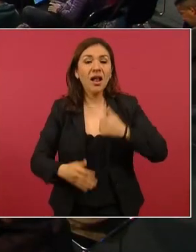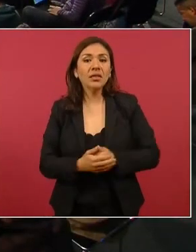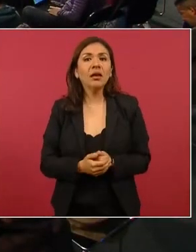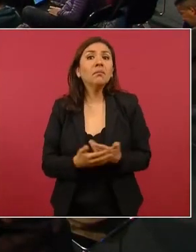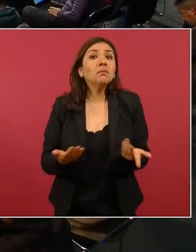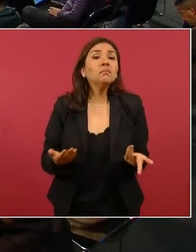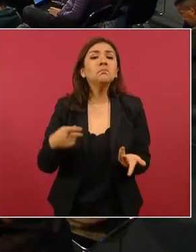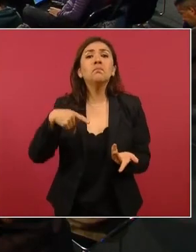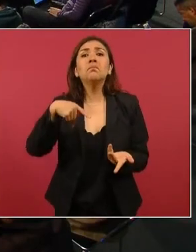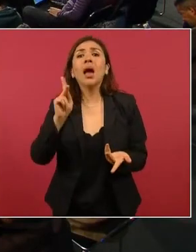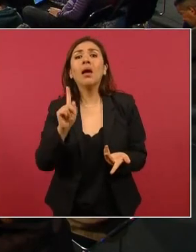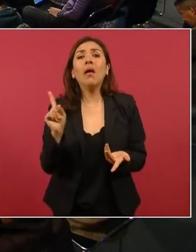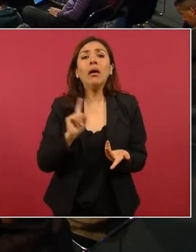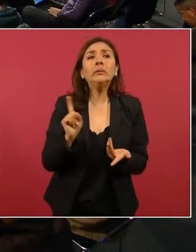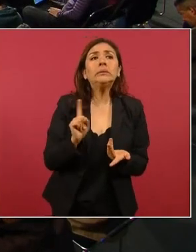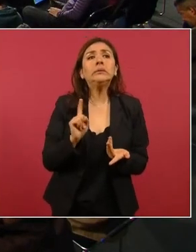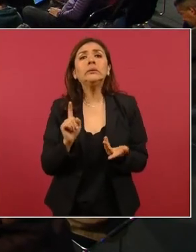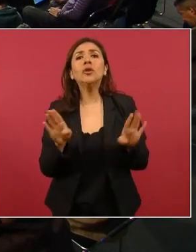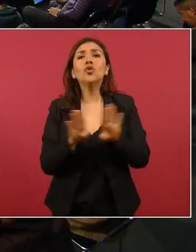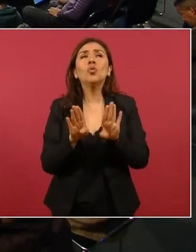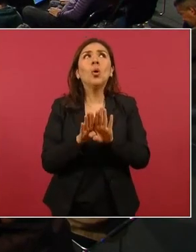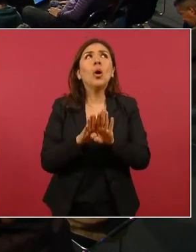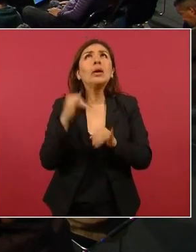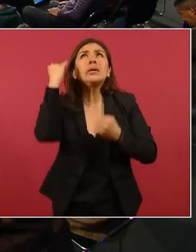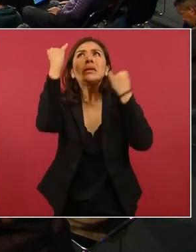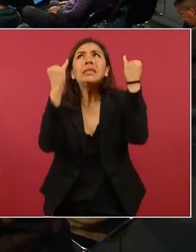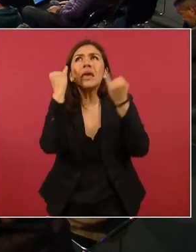se ponen a fabricar